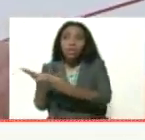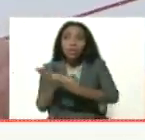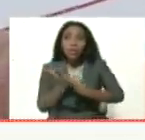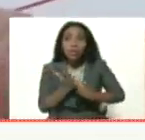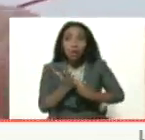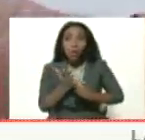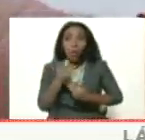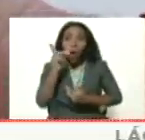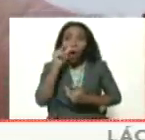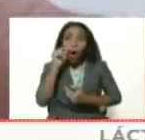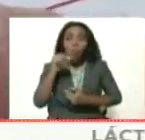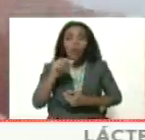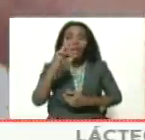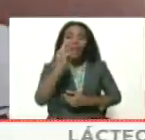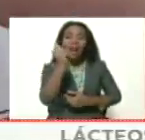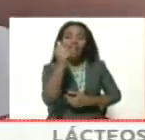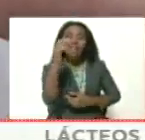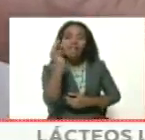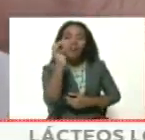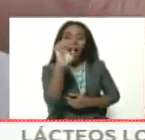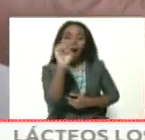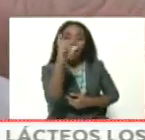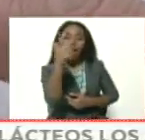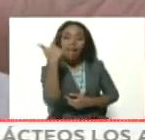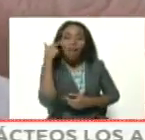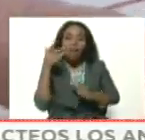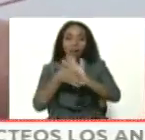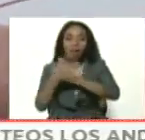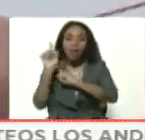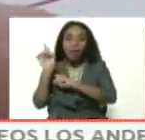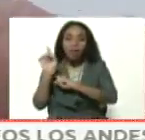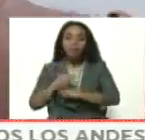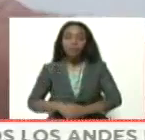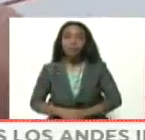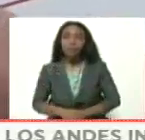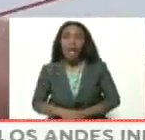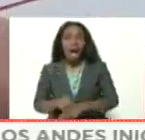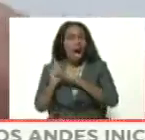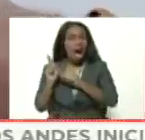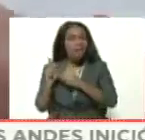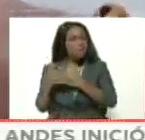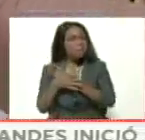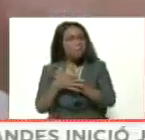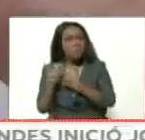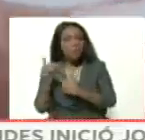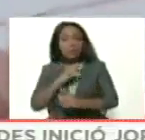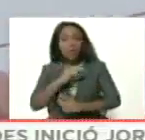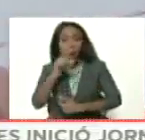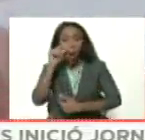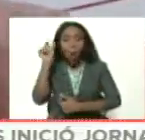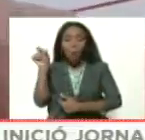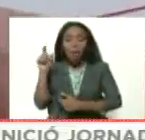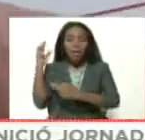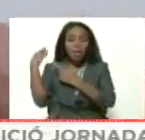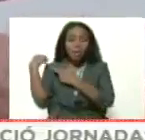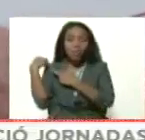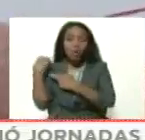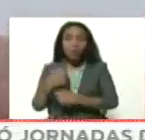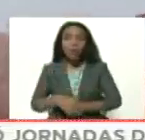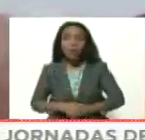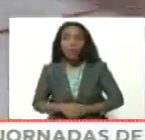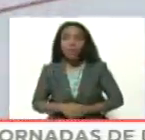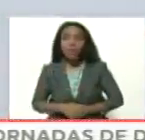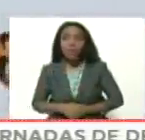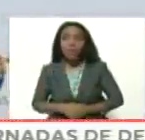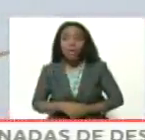señor Humberto Rafael Alemán. Allí, este señor Humberto Rafael Alemán lo